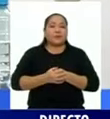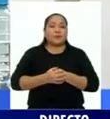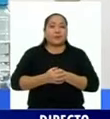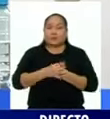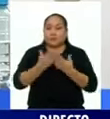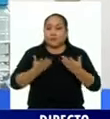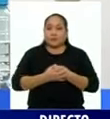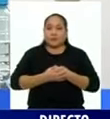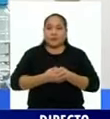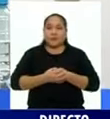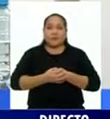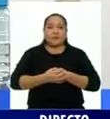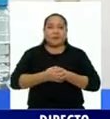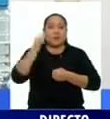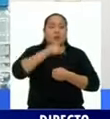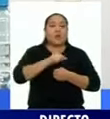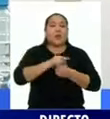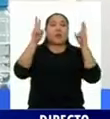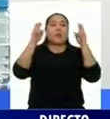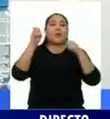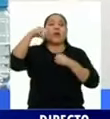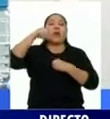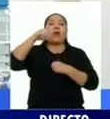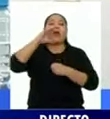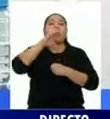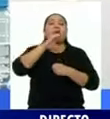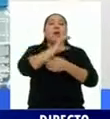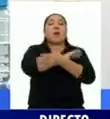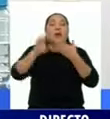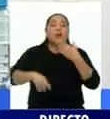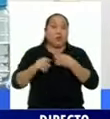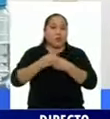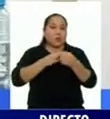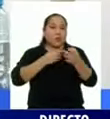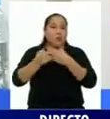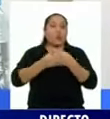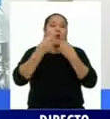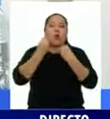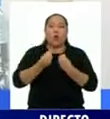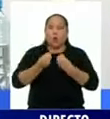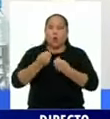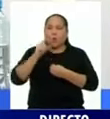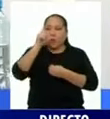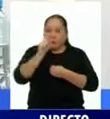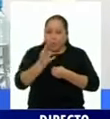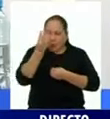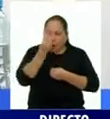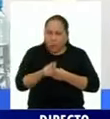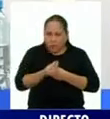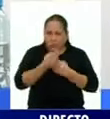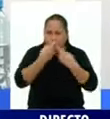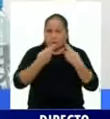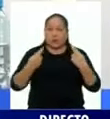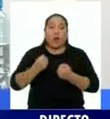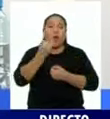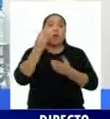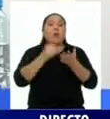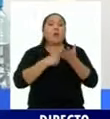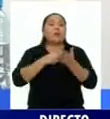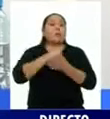Y, como en el caso de Cajamarca, a pesar de que tenemos pocos recursos, a veces ni siquiera se